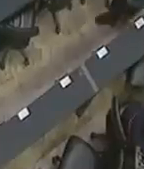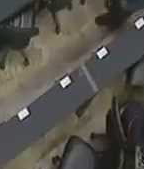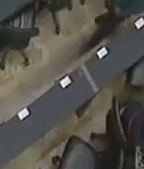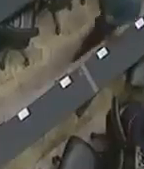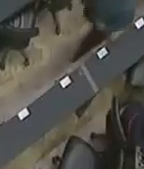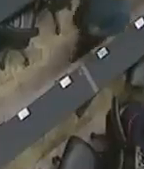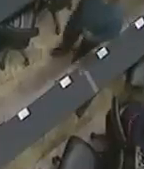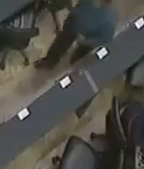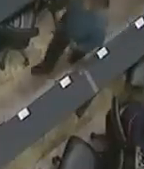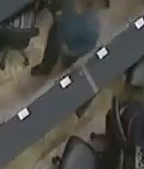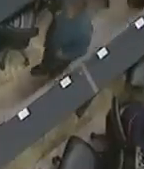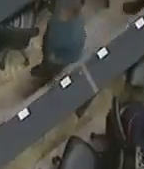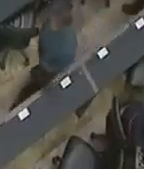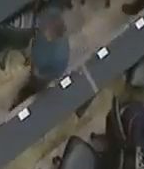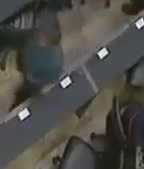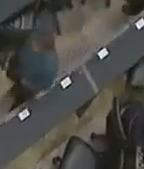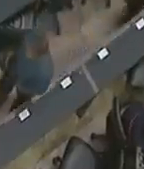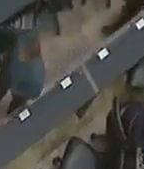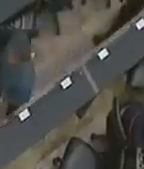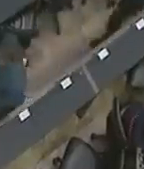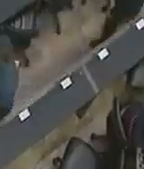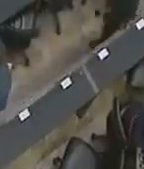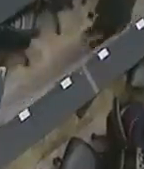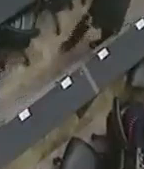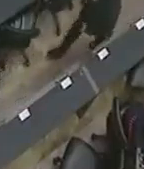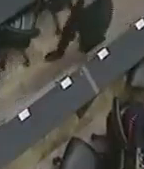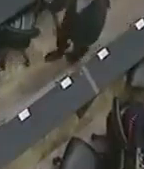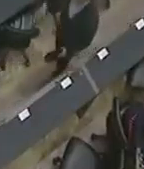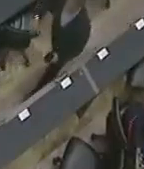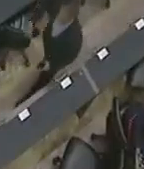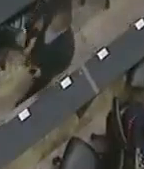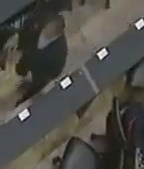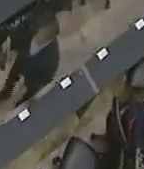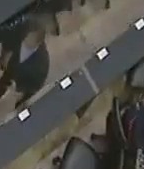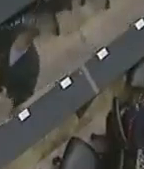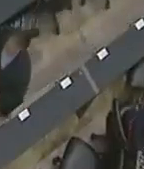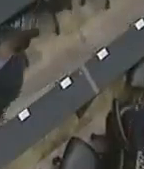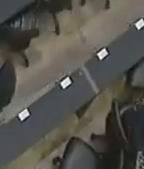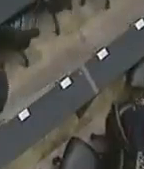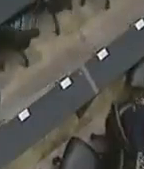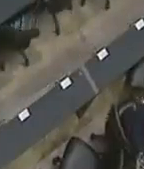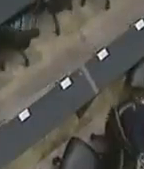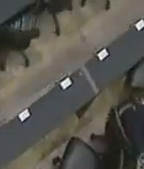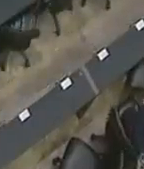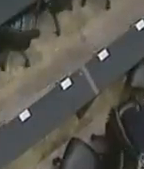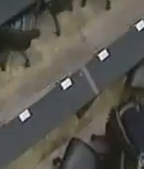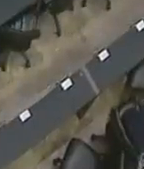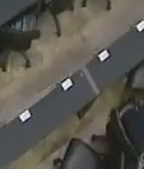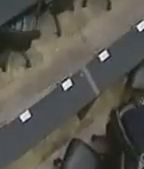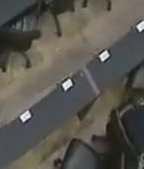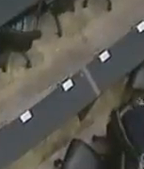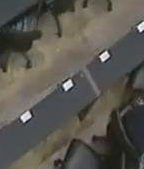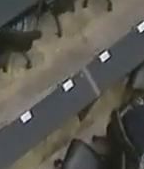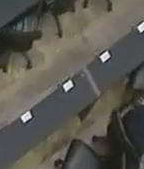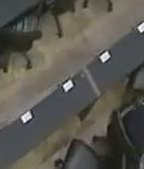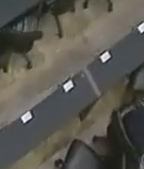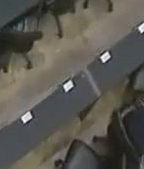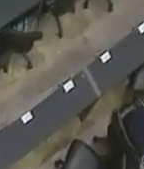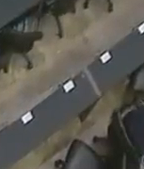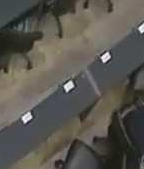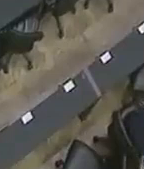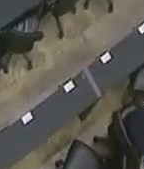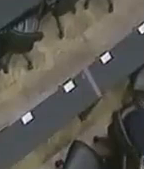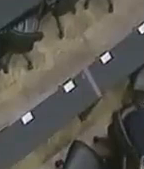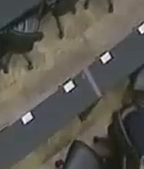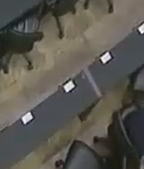Domitila Flores, contaron con los derechos de palabra del diputado Juan Romero, el diputado